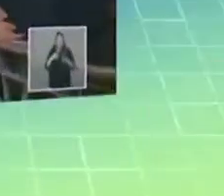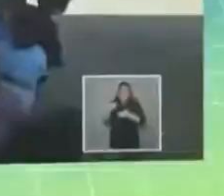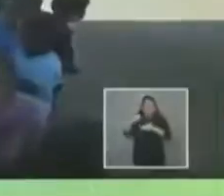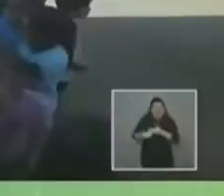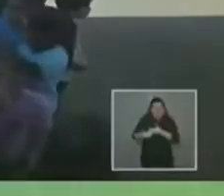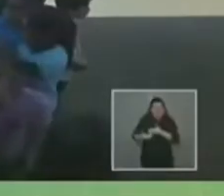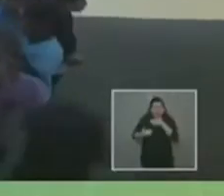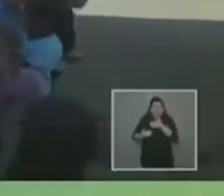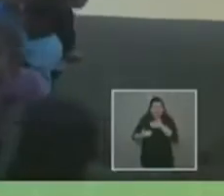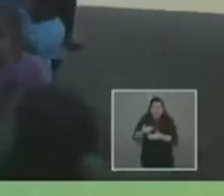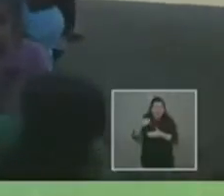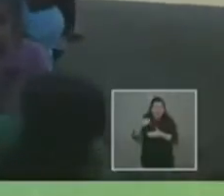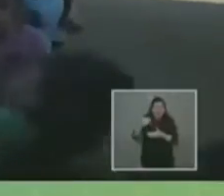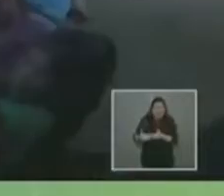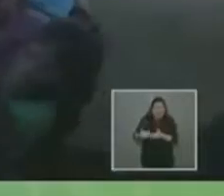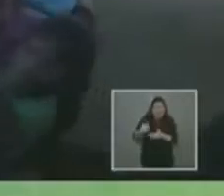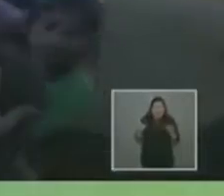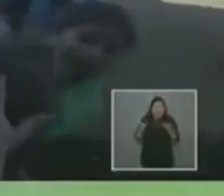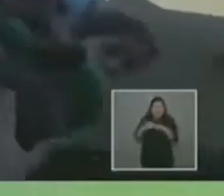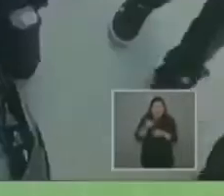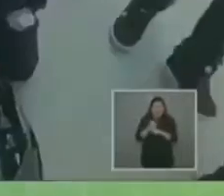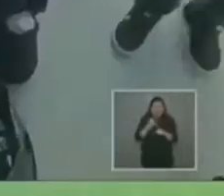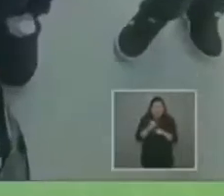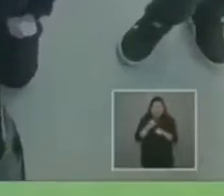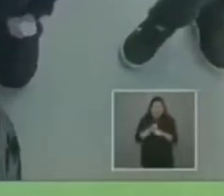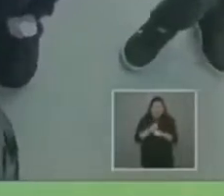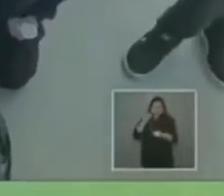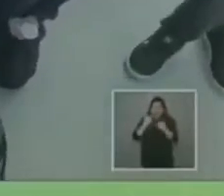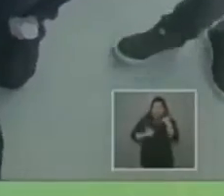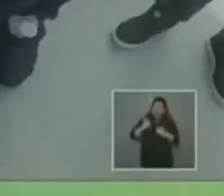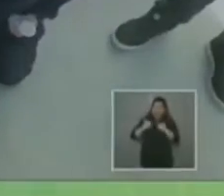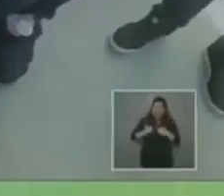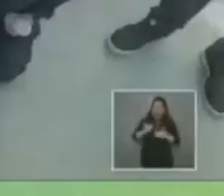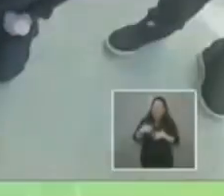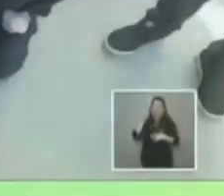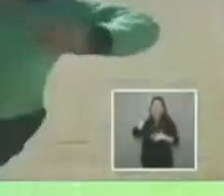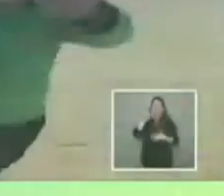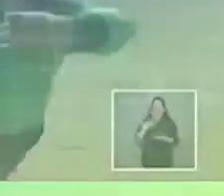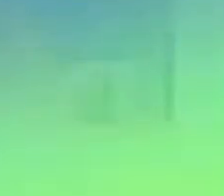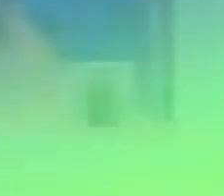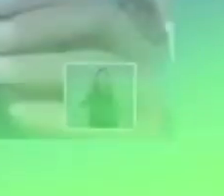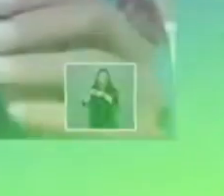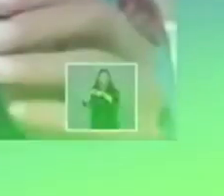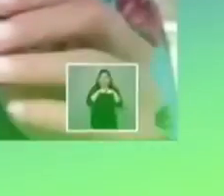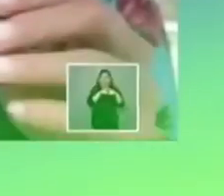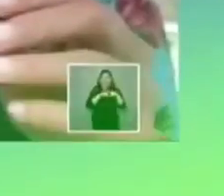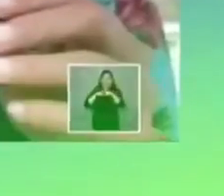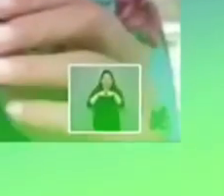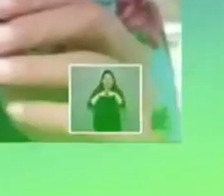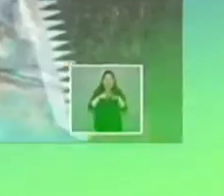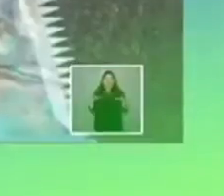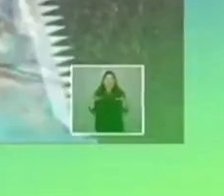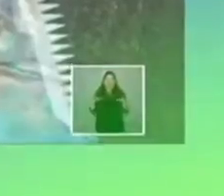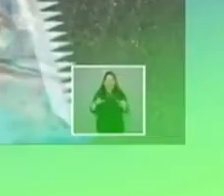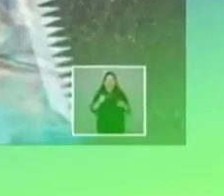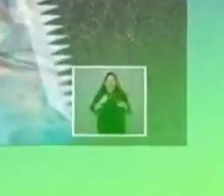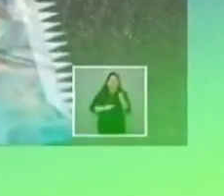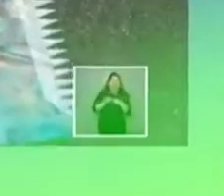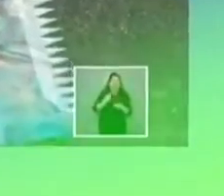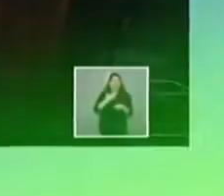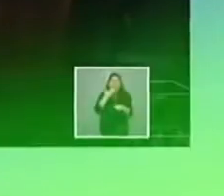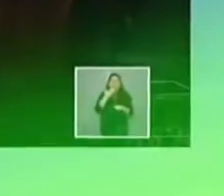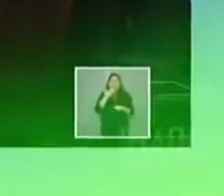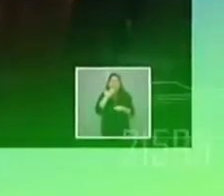más. Estamos desarrollando un nuevo material para suplementar esto, para cambiar esto, que no es para nada ecoamigable, por algo que